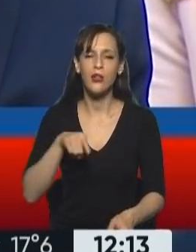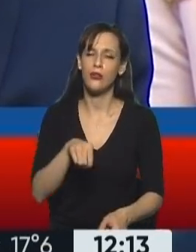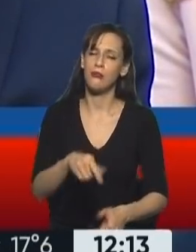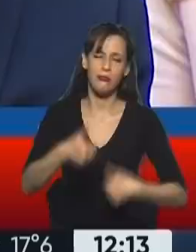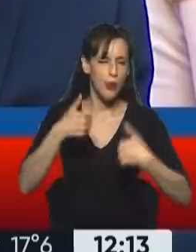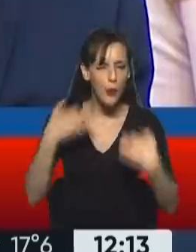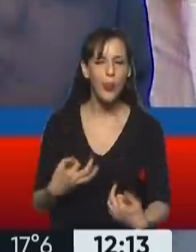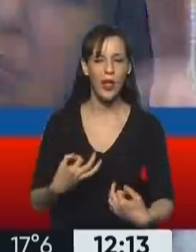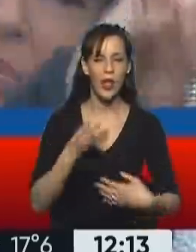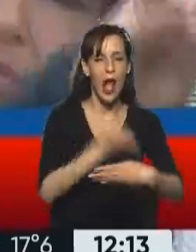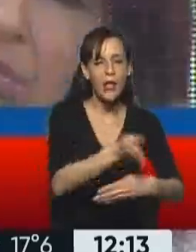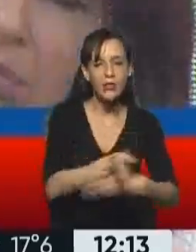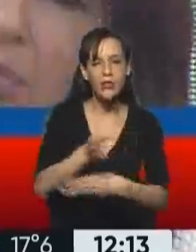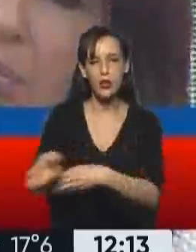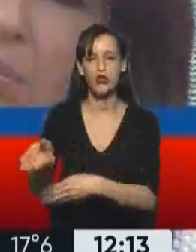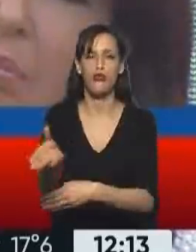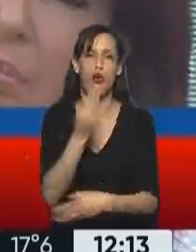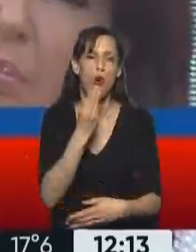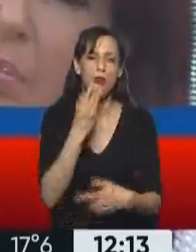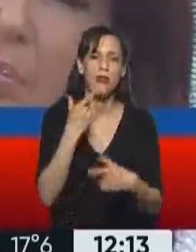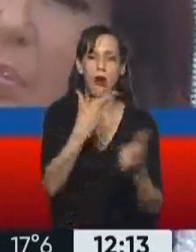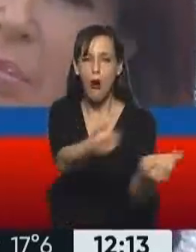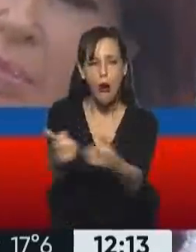comida arriba de su mesa,